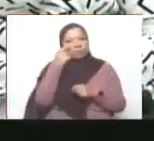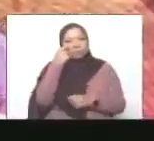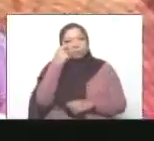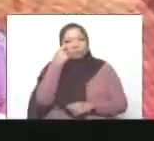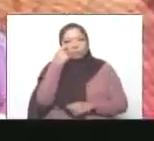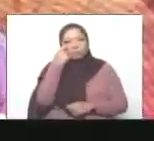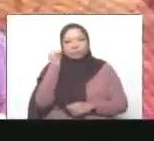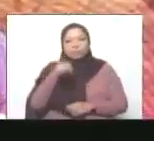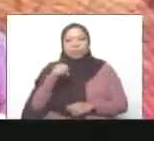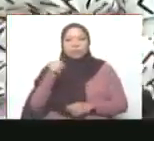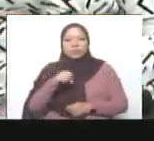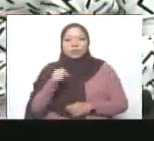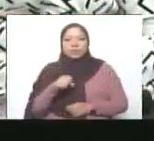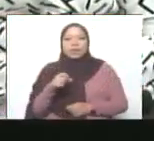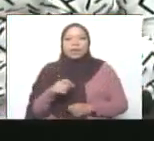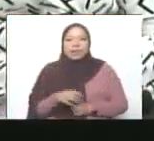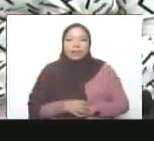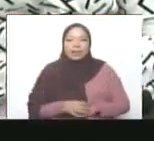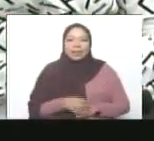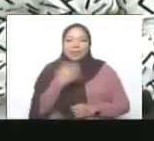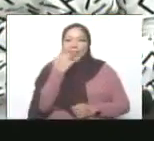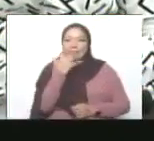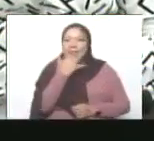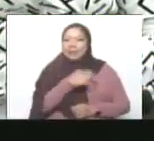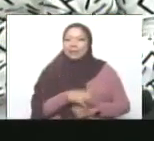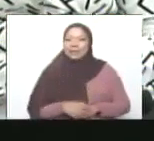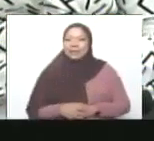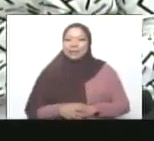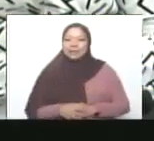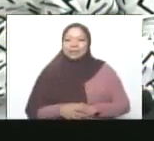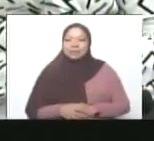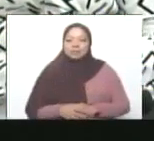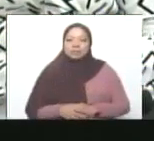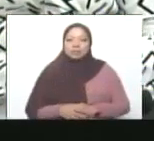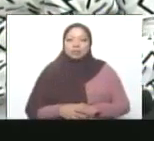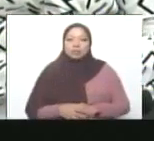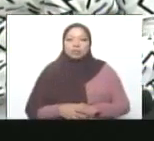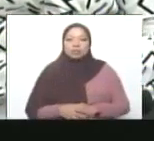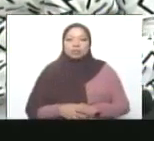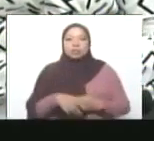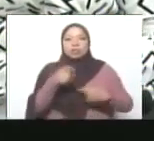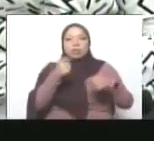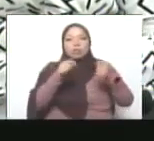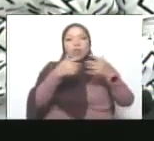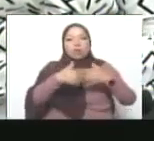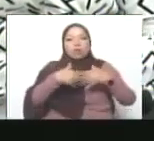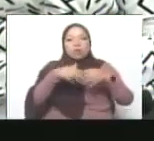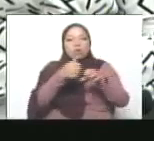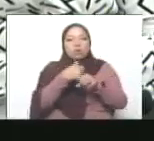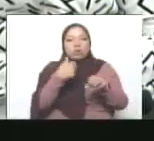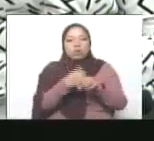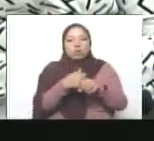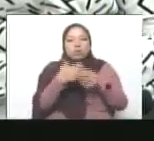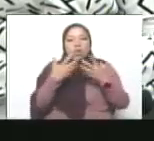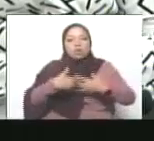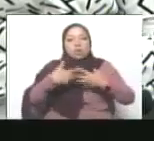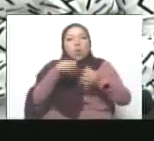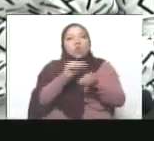Que se compraron en subasta, lo compró una empresa llamada Antica